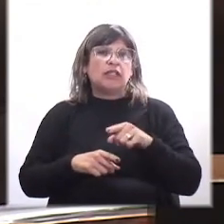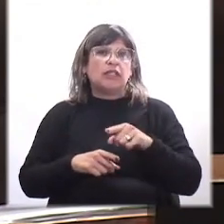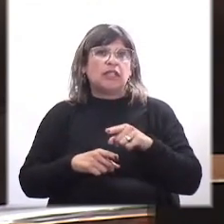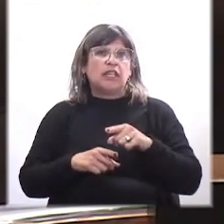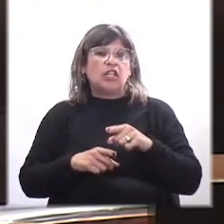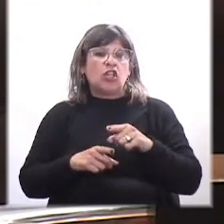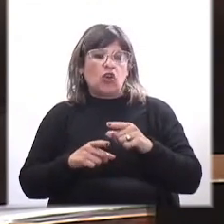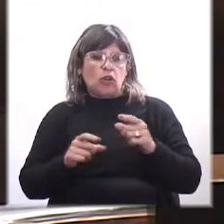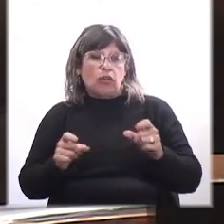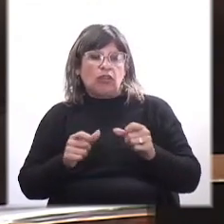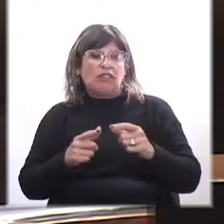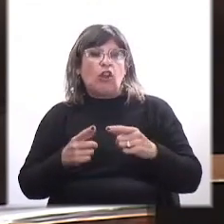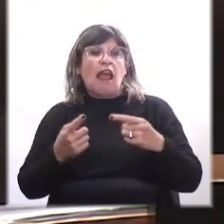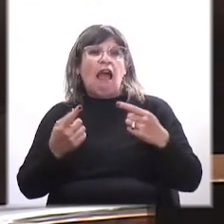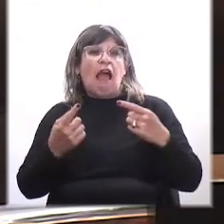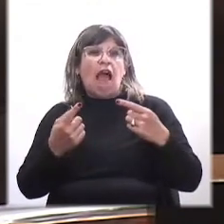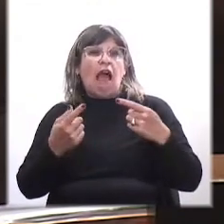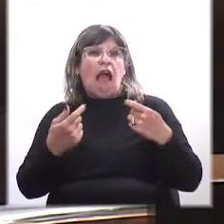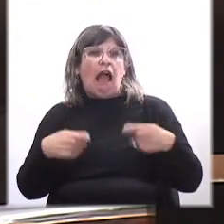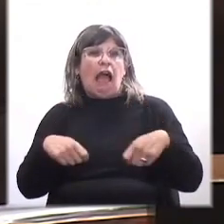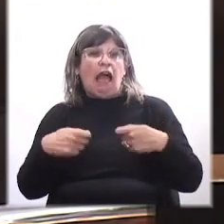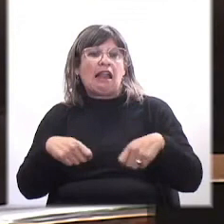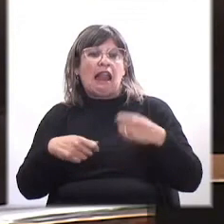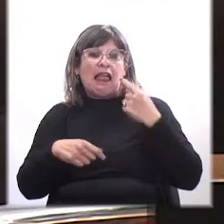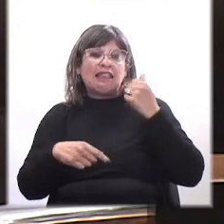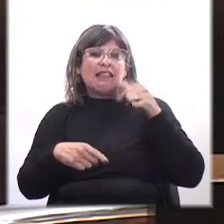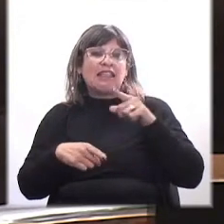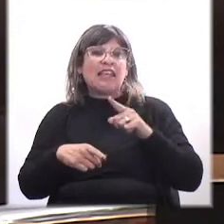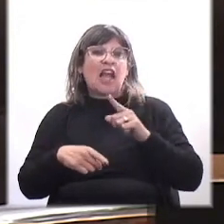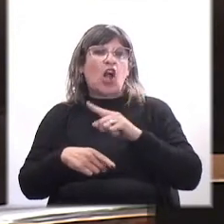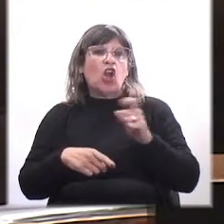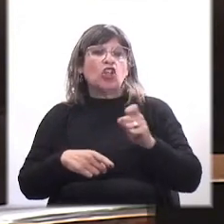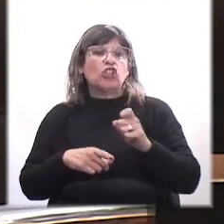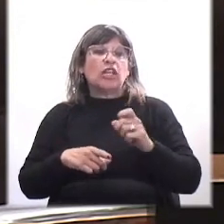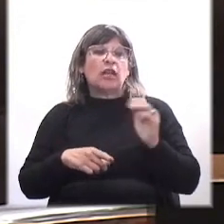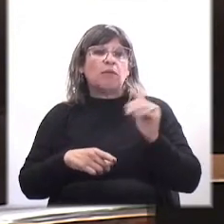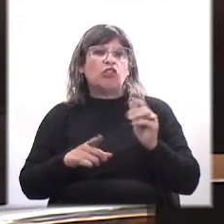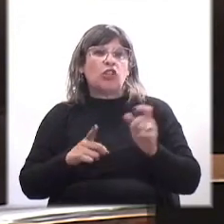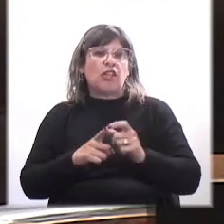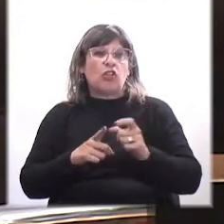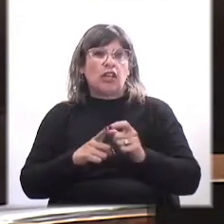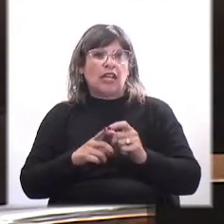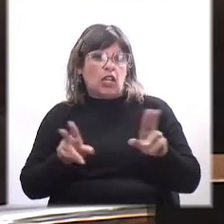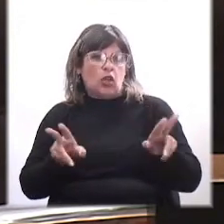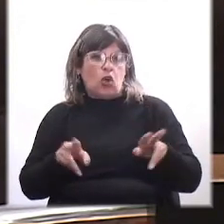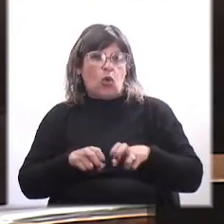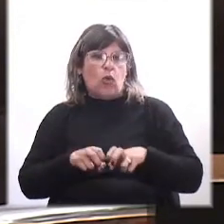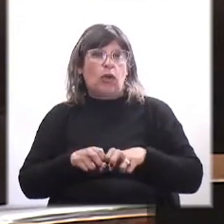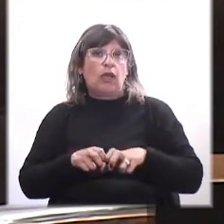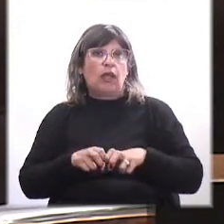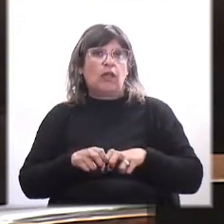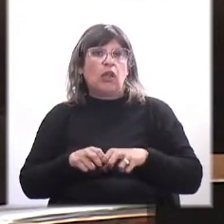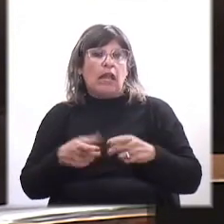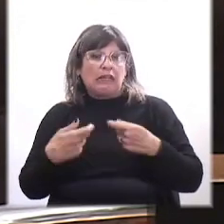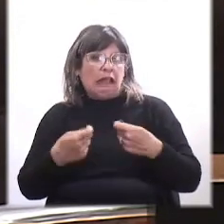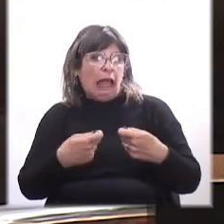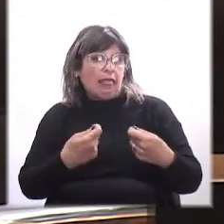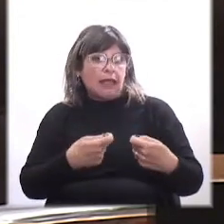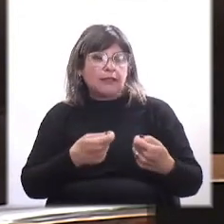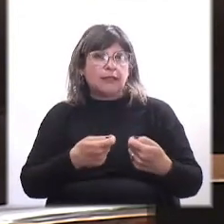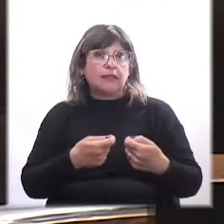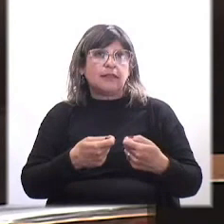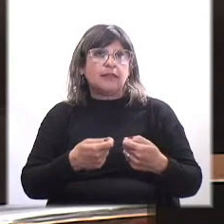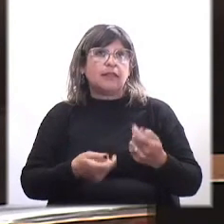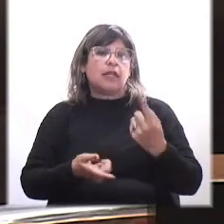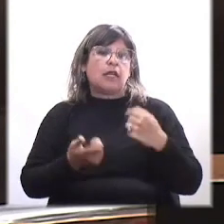de la garantía de esos $100 millones cobrados que se gastaron